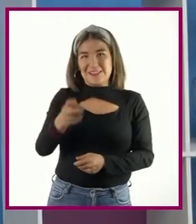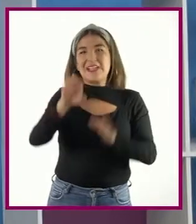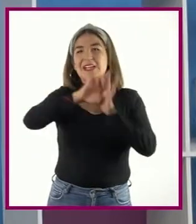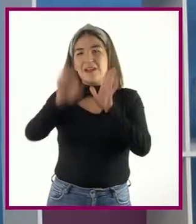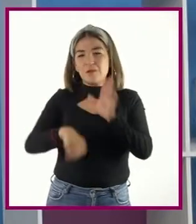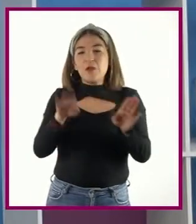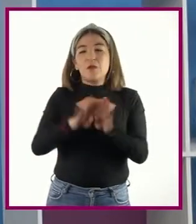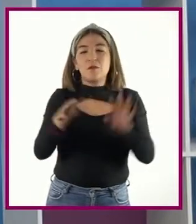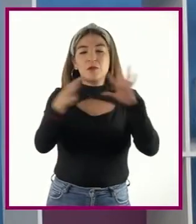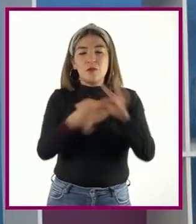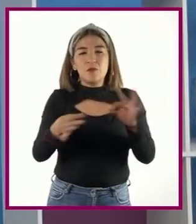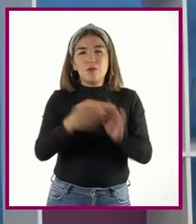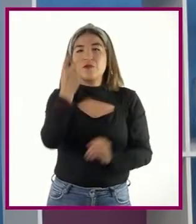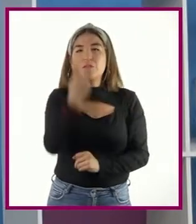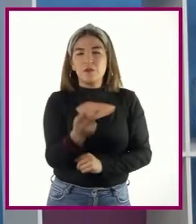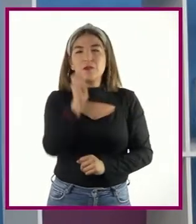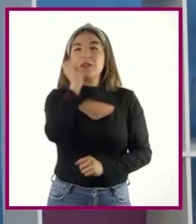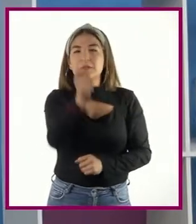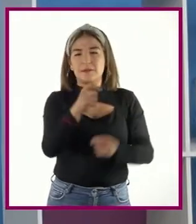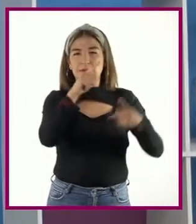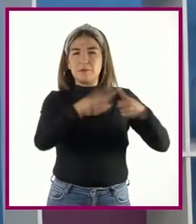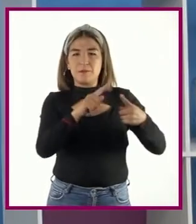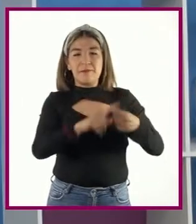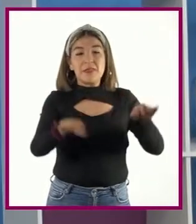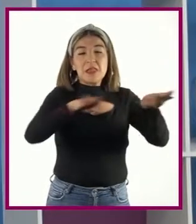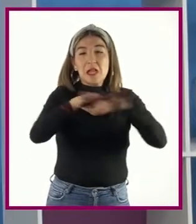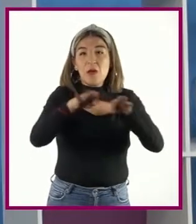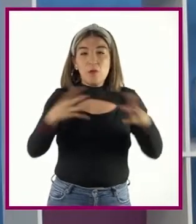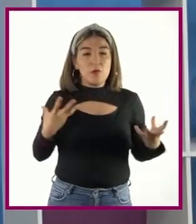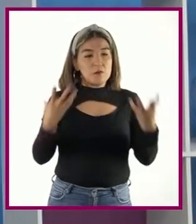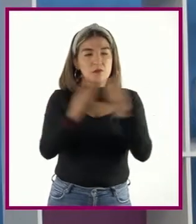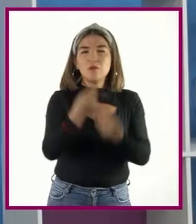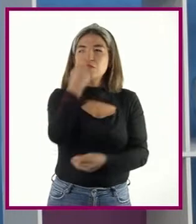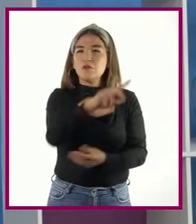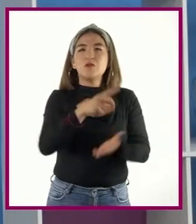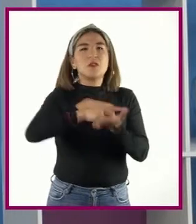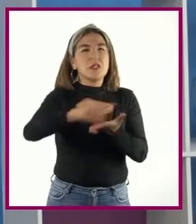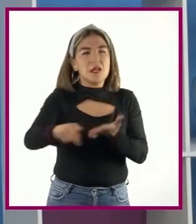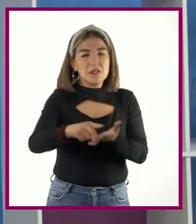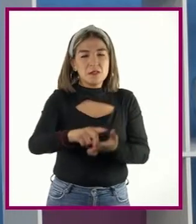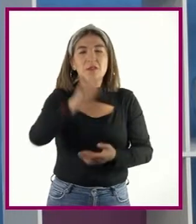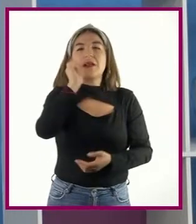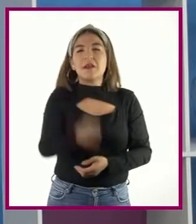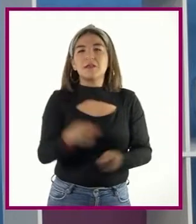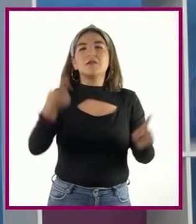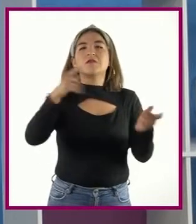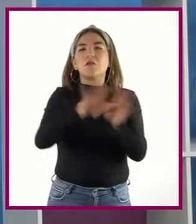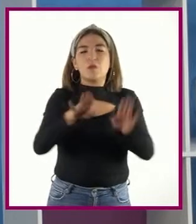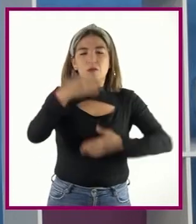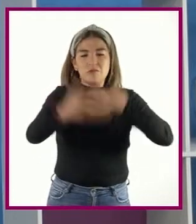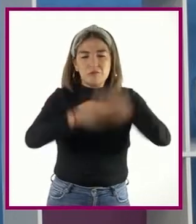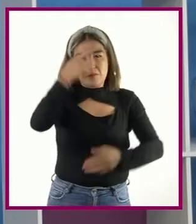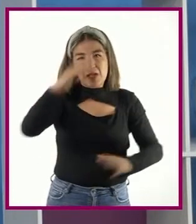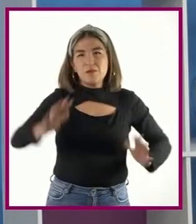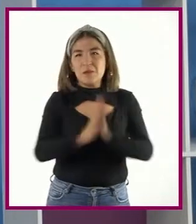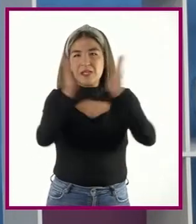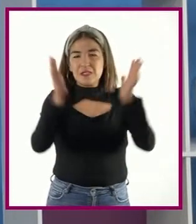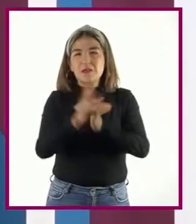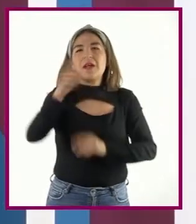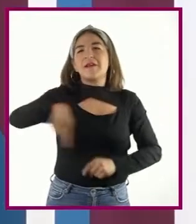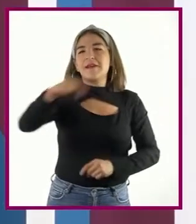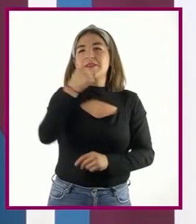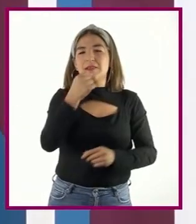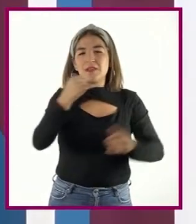resaltar dos situaciones. La primera, el trabajo como derecho y como parte del proceso de participación